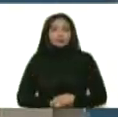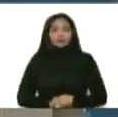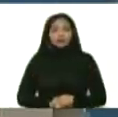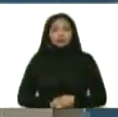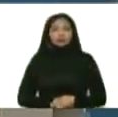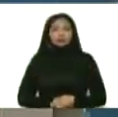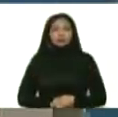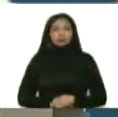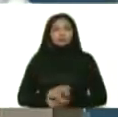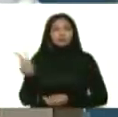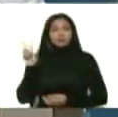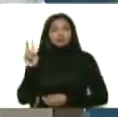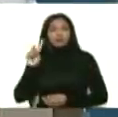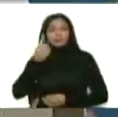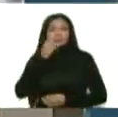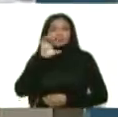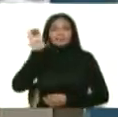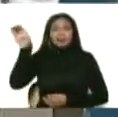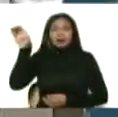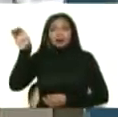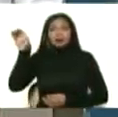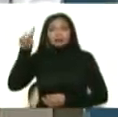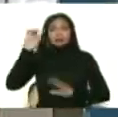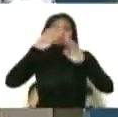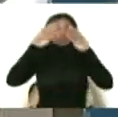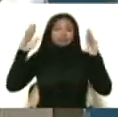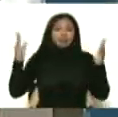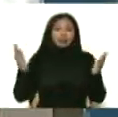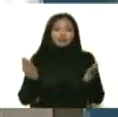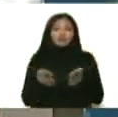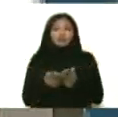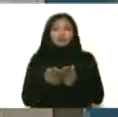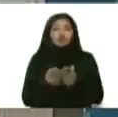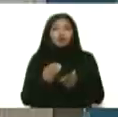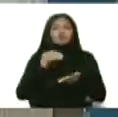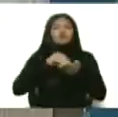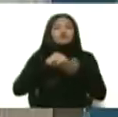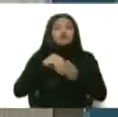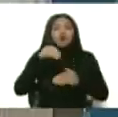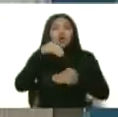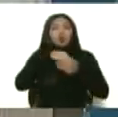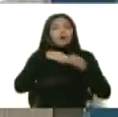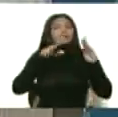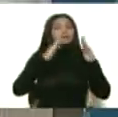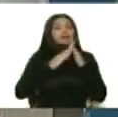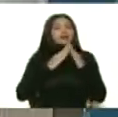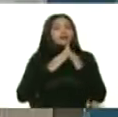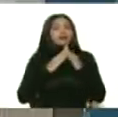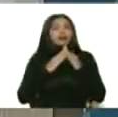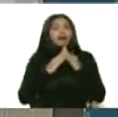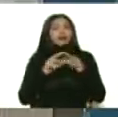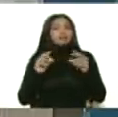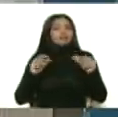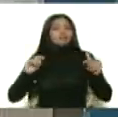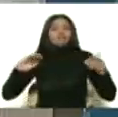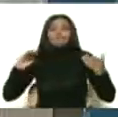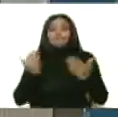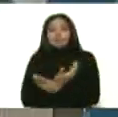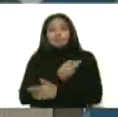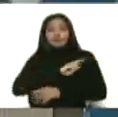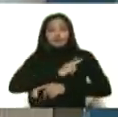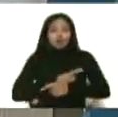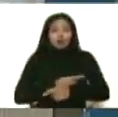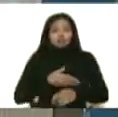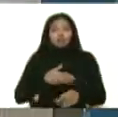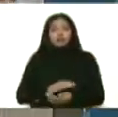Venezuela es el primer país del mundo que aplicó la cuarentena radical, sin